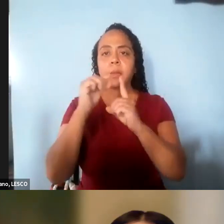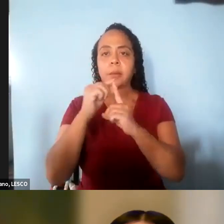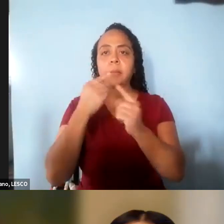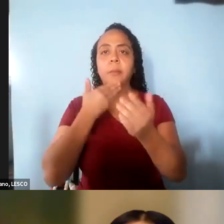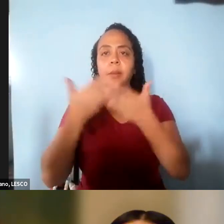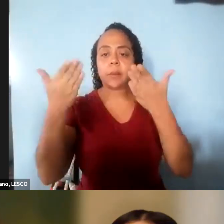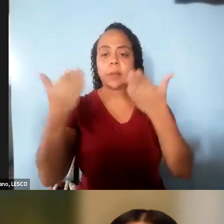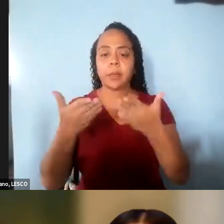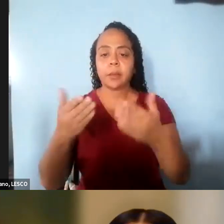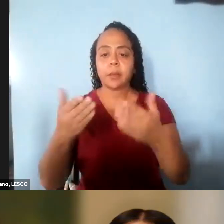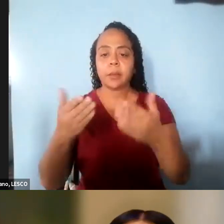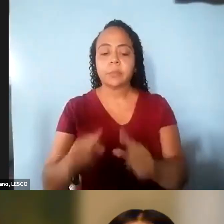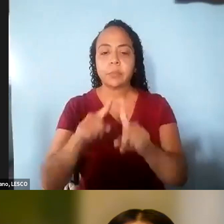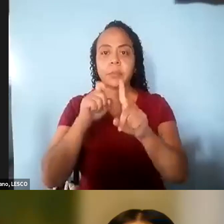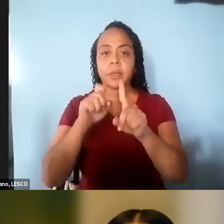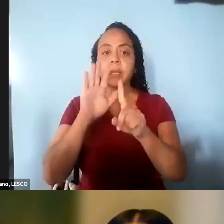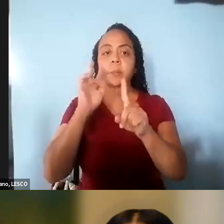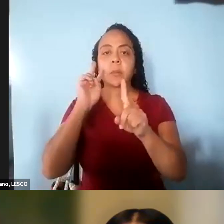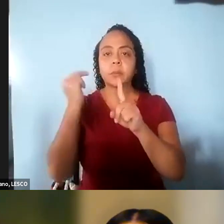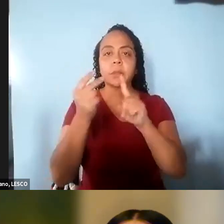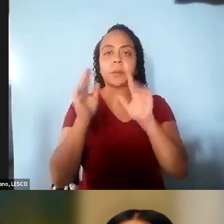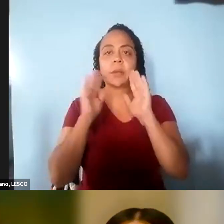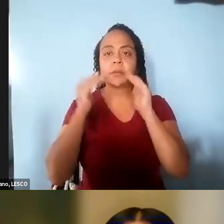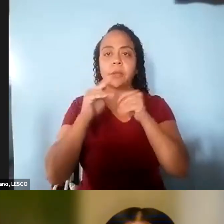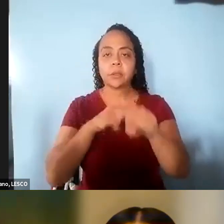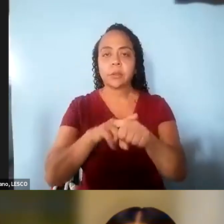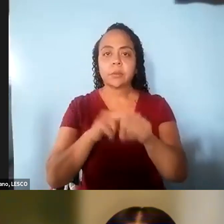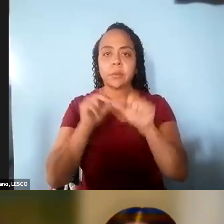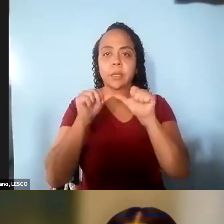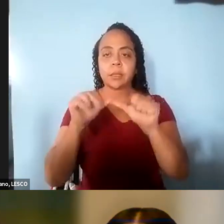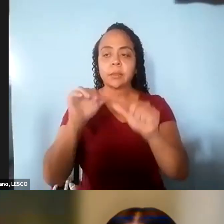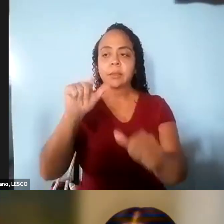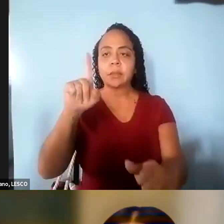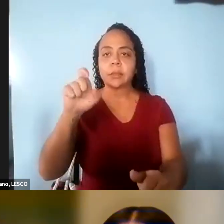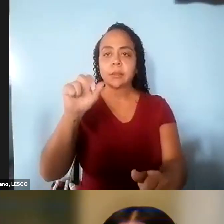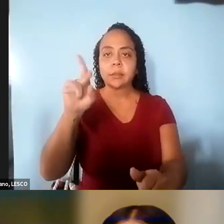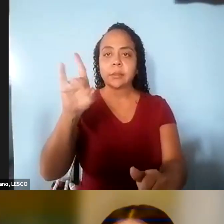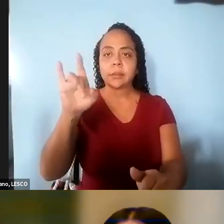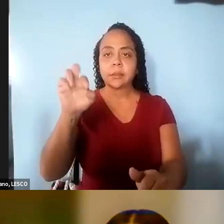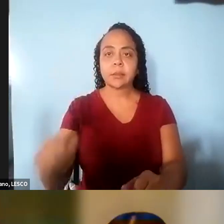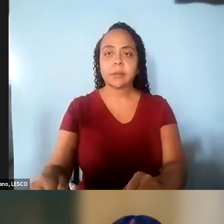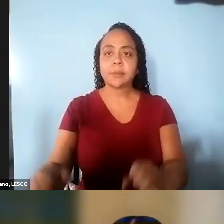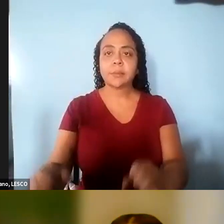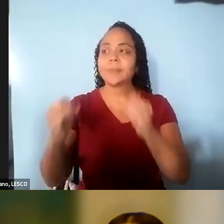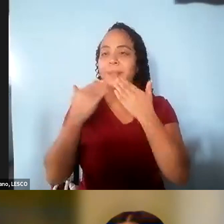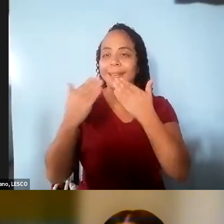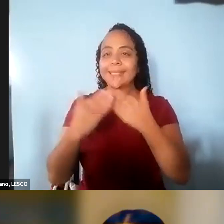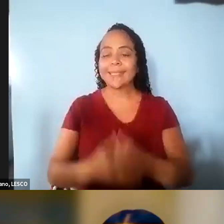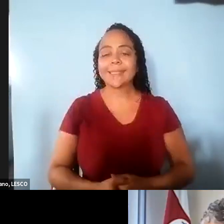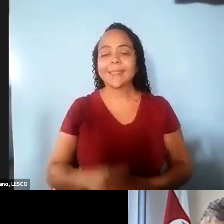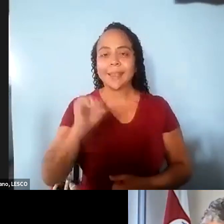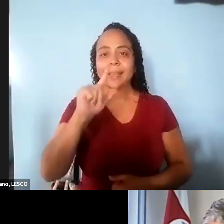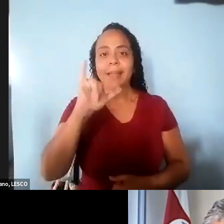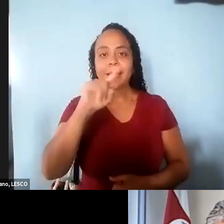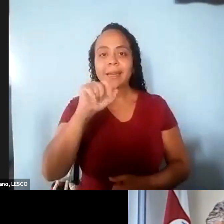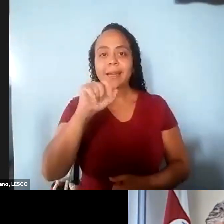desde su perspectiva en un enfoque nacional adelante alexander muchísimas gracias elisa muy buenas